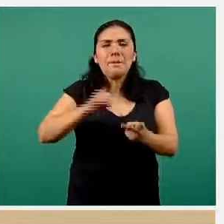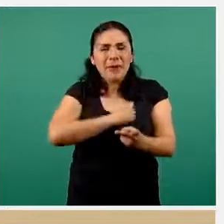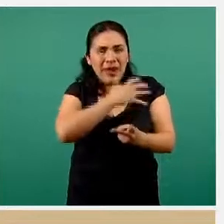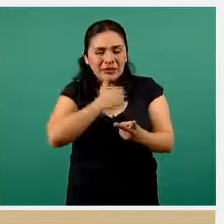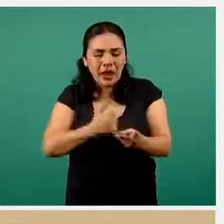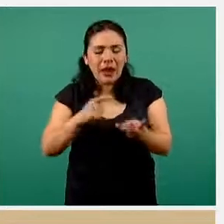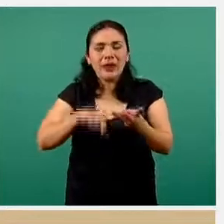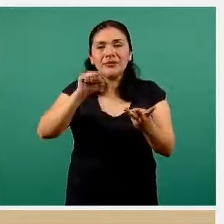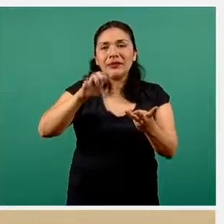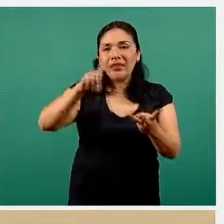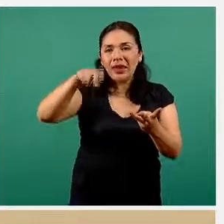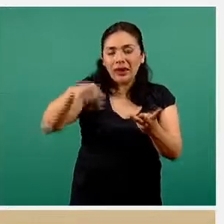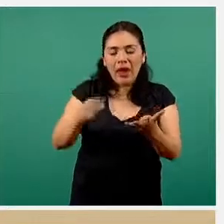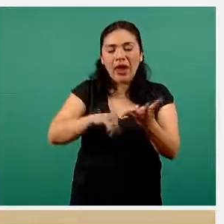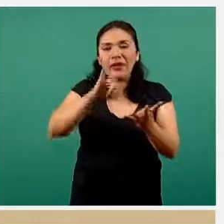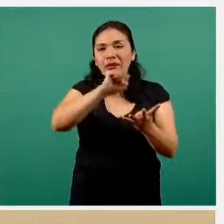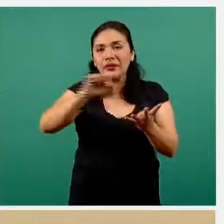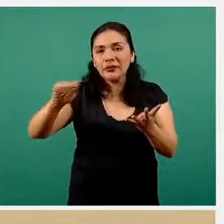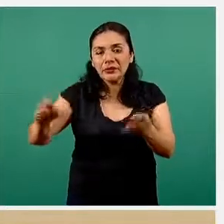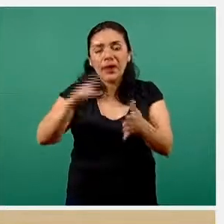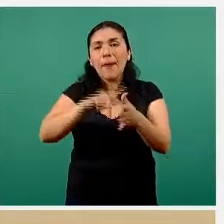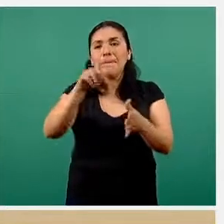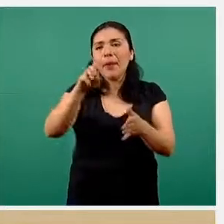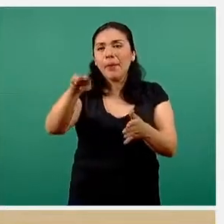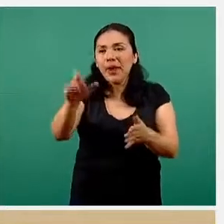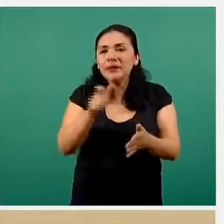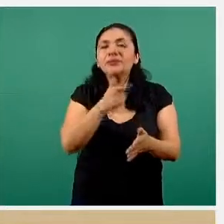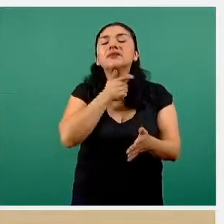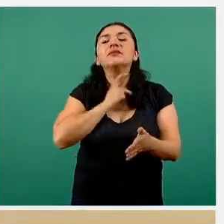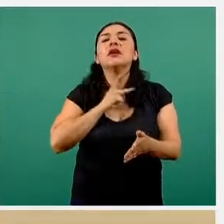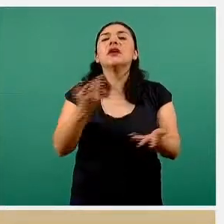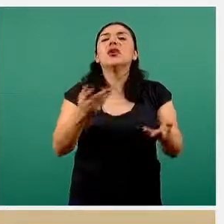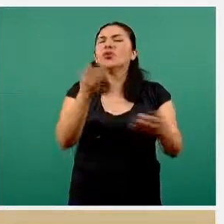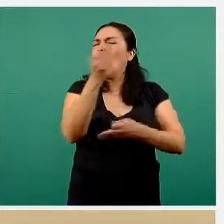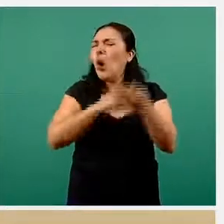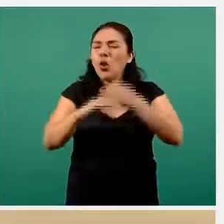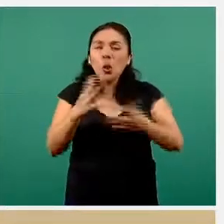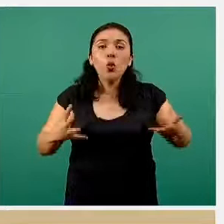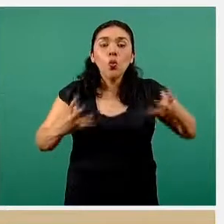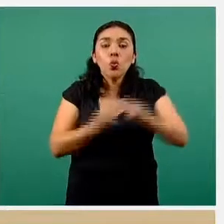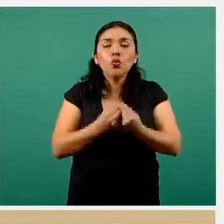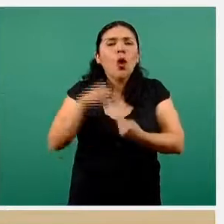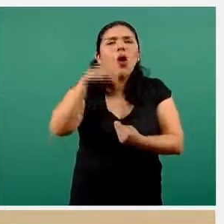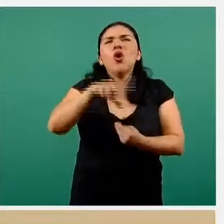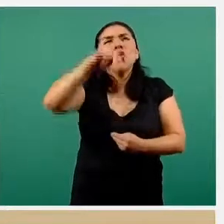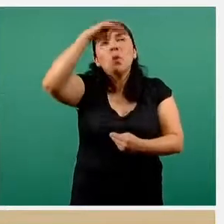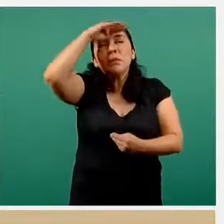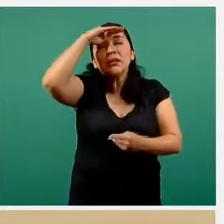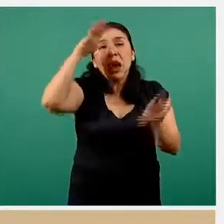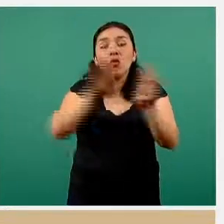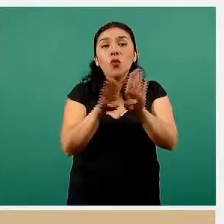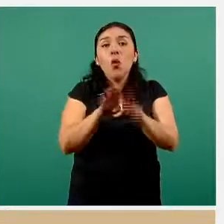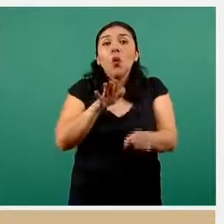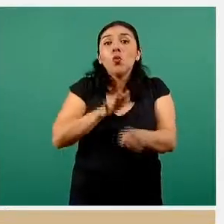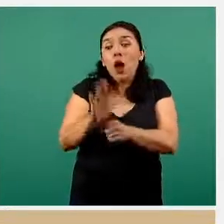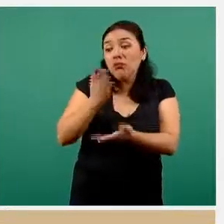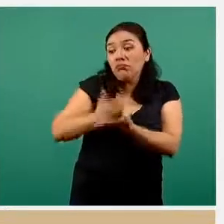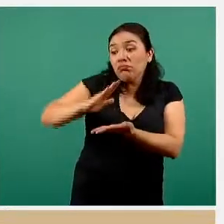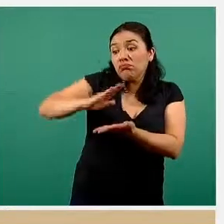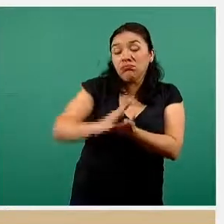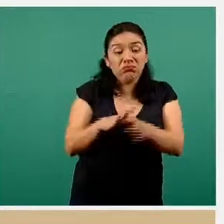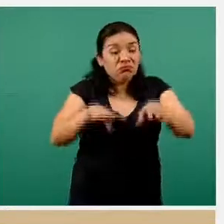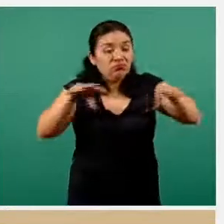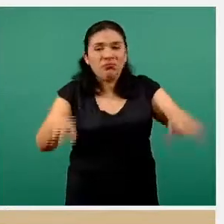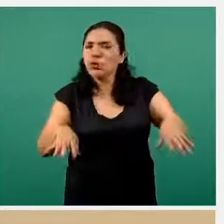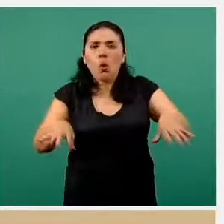Bienestar, Sedena, ISSSTE, Pemex, entre todos, aquí no había una unidad o 2 unidades,